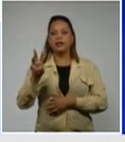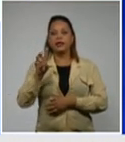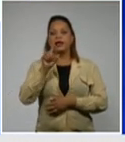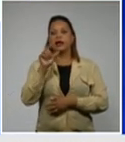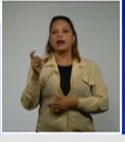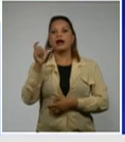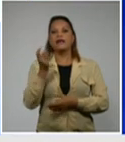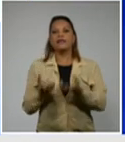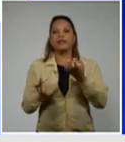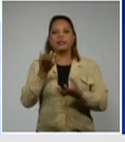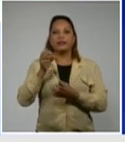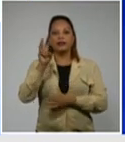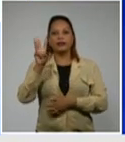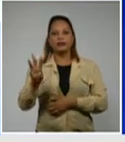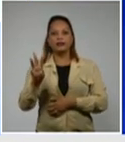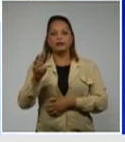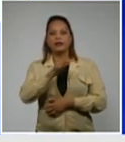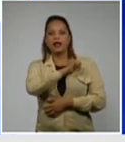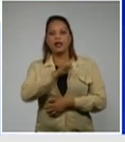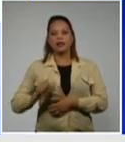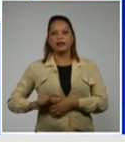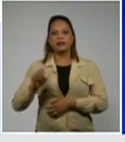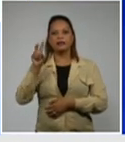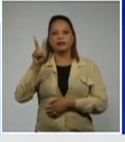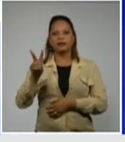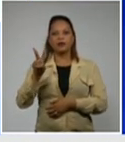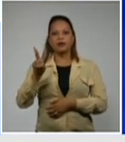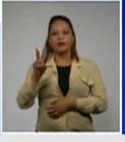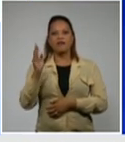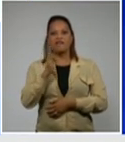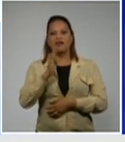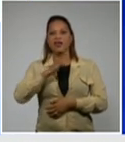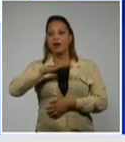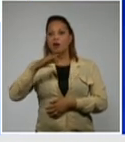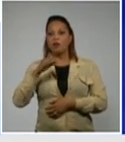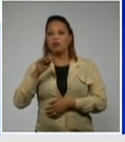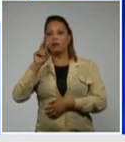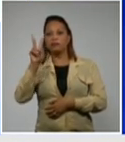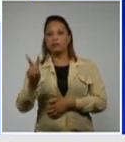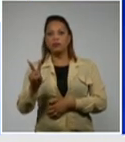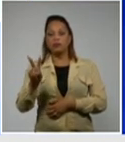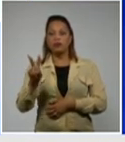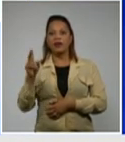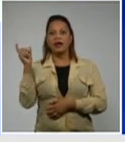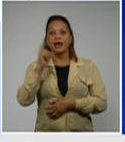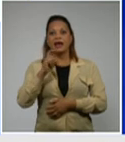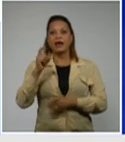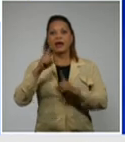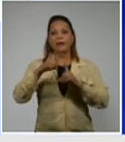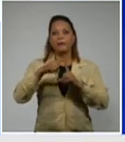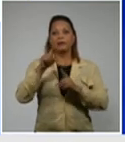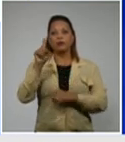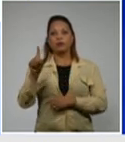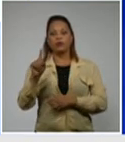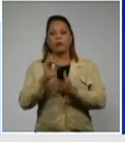uno, Alquízar y Bahía con 2 cada uno, y Caimito, Mariel y San Antonio